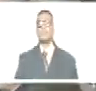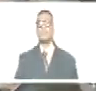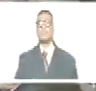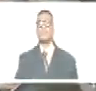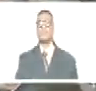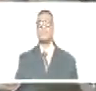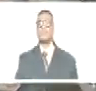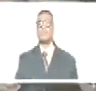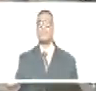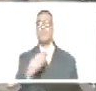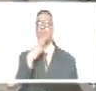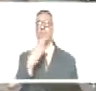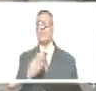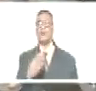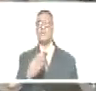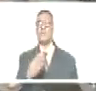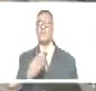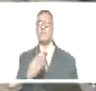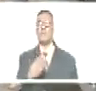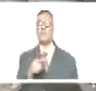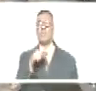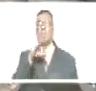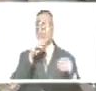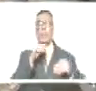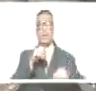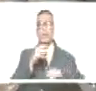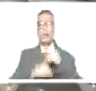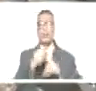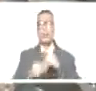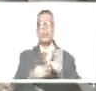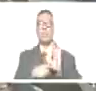Solicita la tribuna de oradores, se le concede.